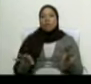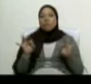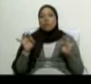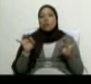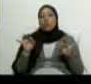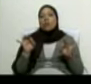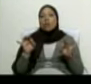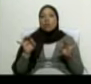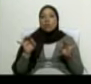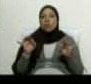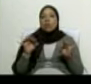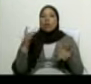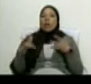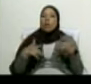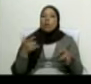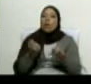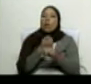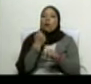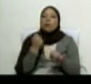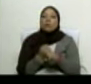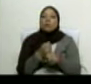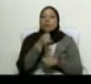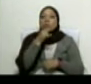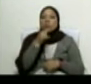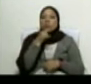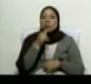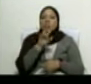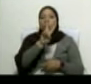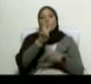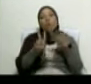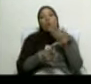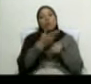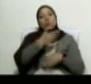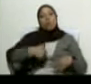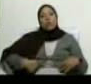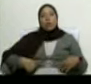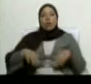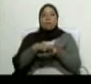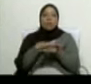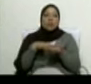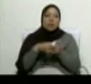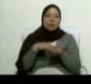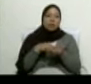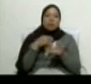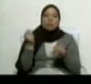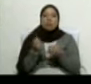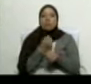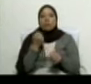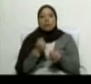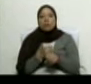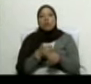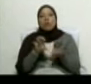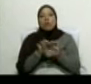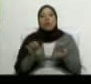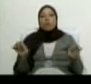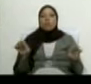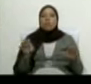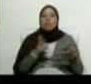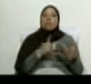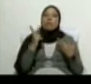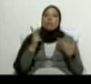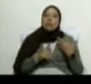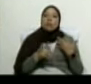expertos en el área como Ricardo Menéndez, vicepresidente sectorial y ministro del Poder Popular de Planificación, Luis Brito